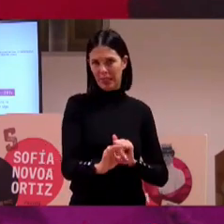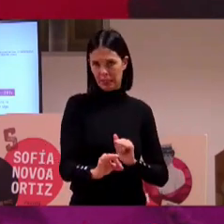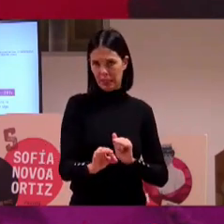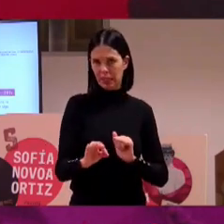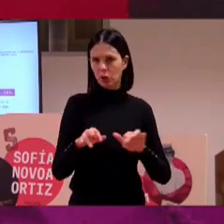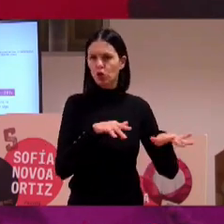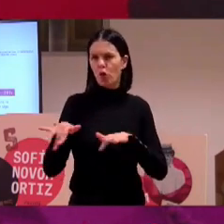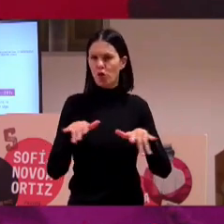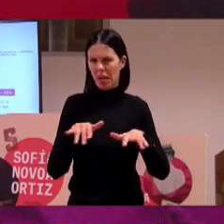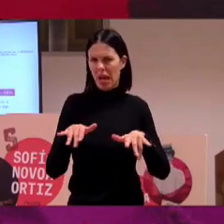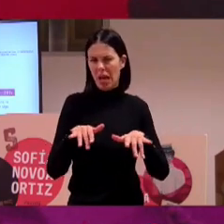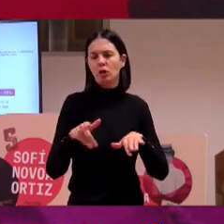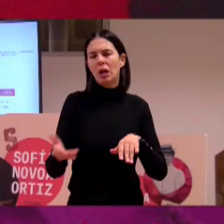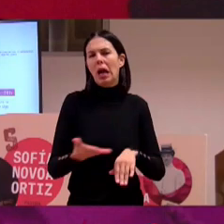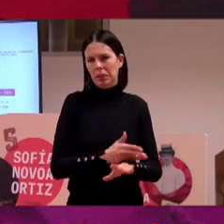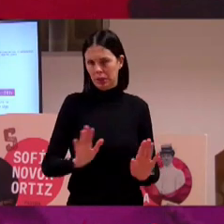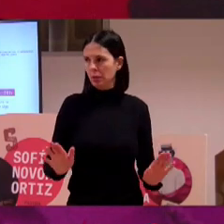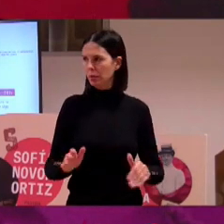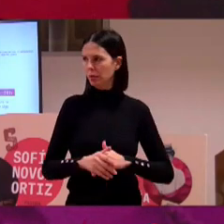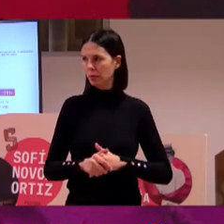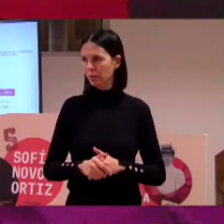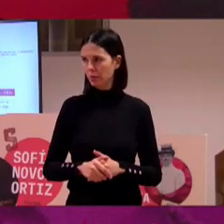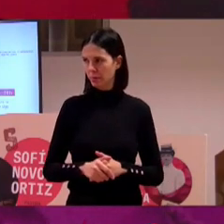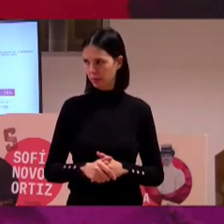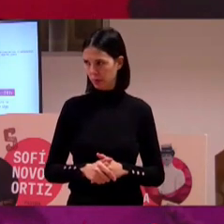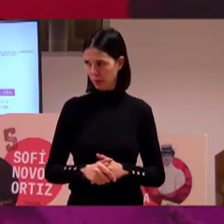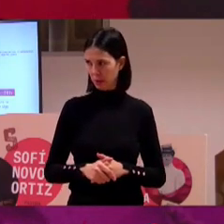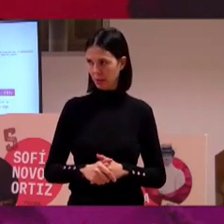Sofía, que están educadas,